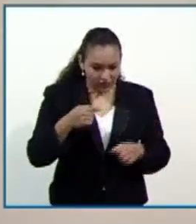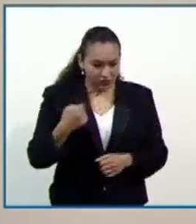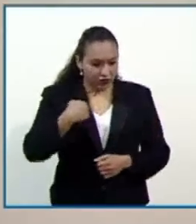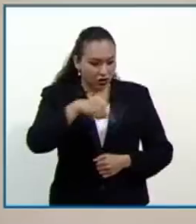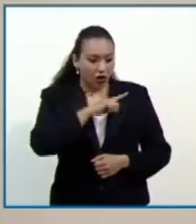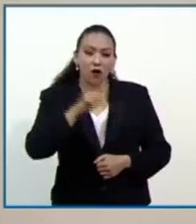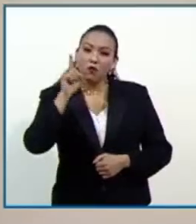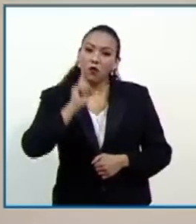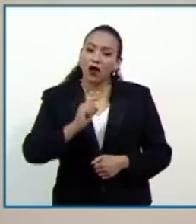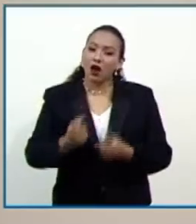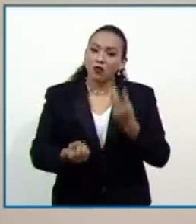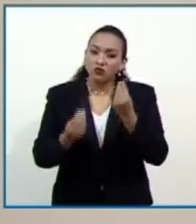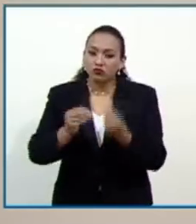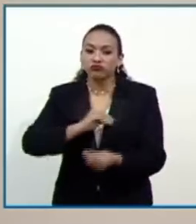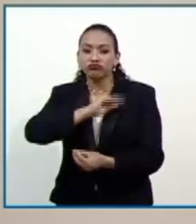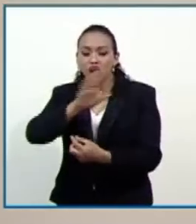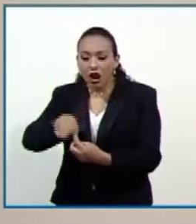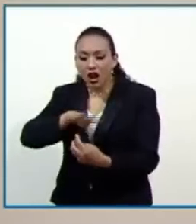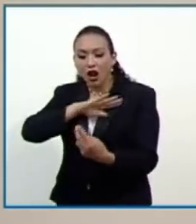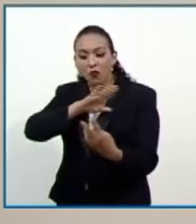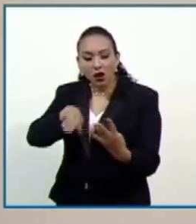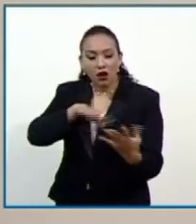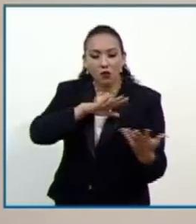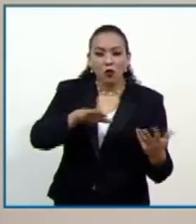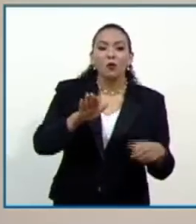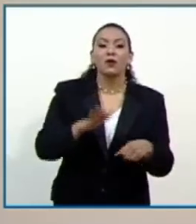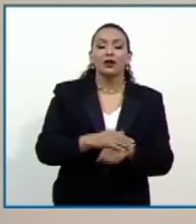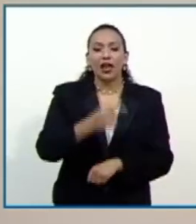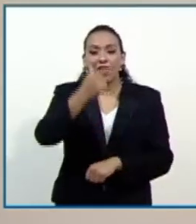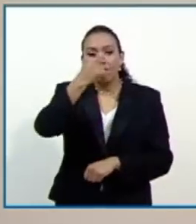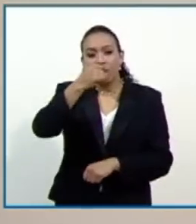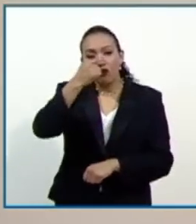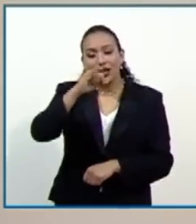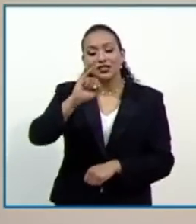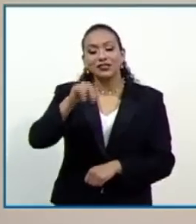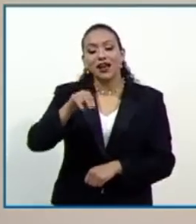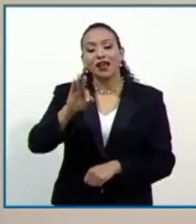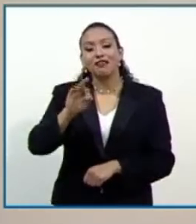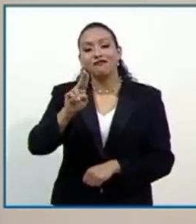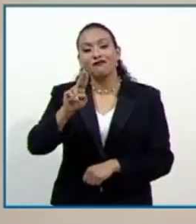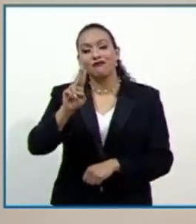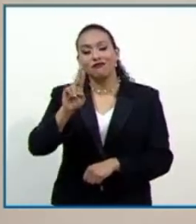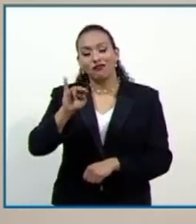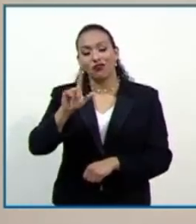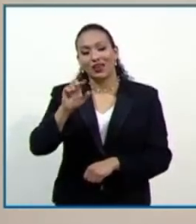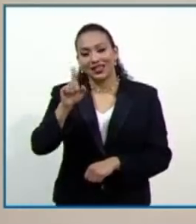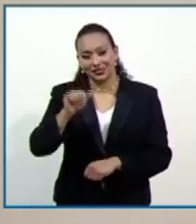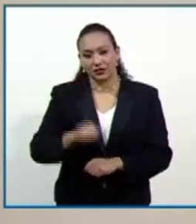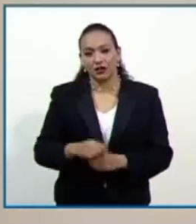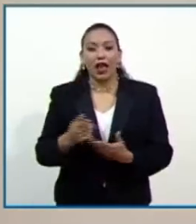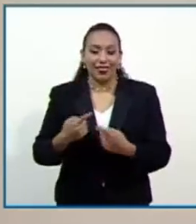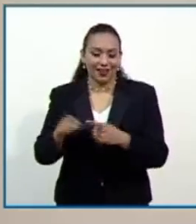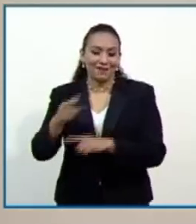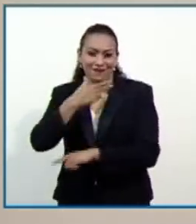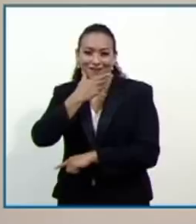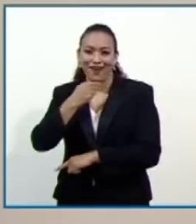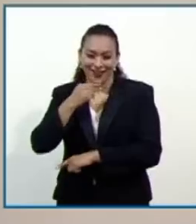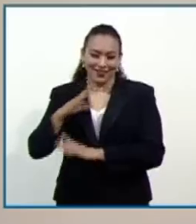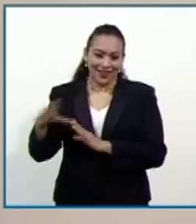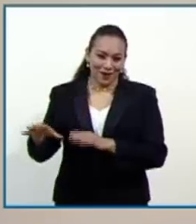nos estamos muriendo de influenza y estamos en el cuarto lugar de mortalidad, a diferencia de los hombres, que